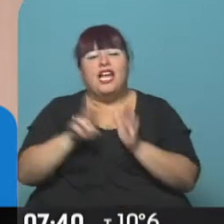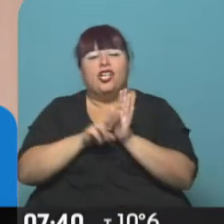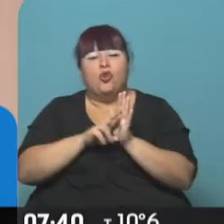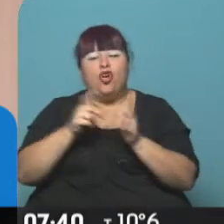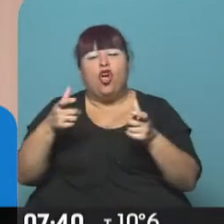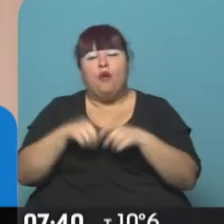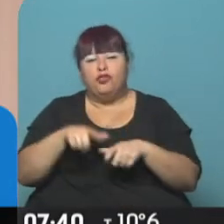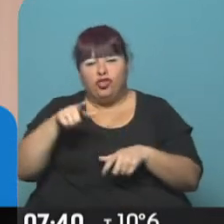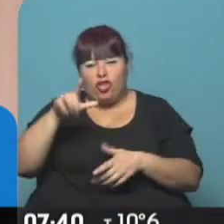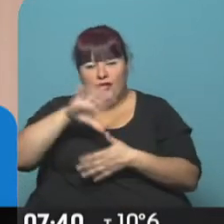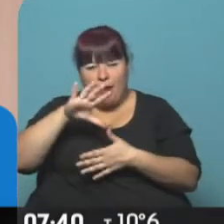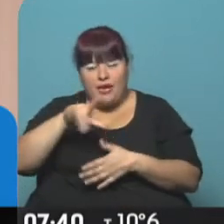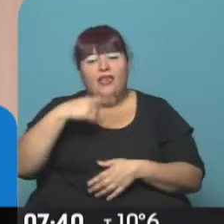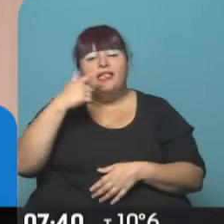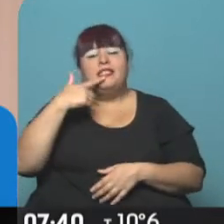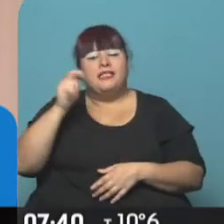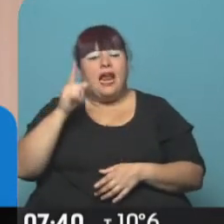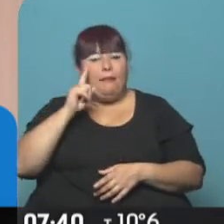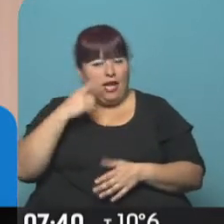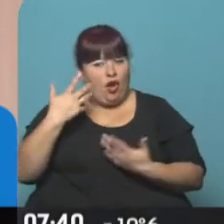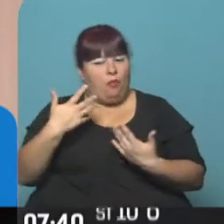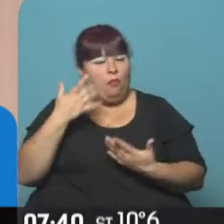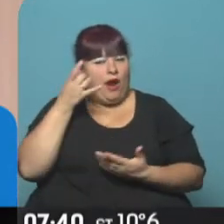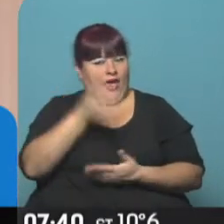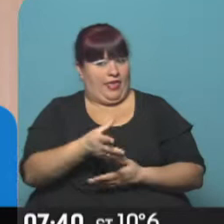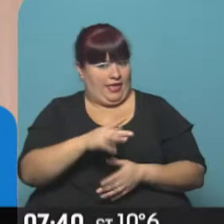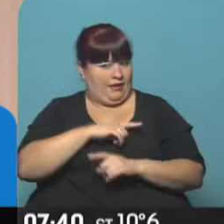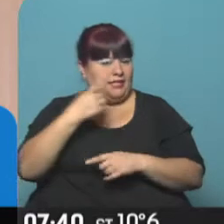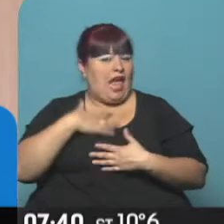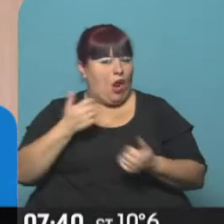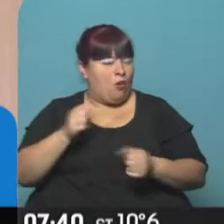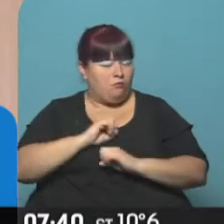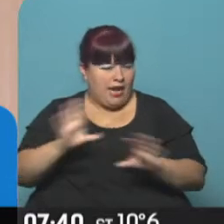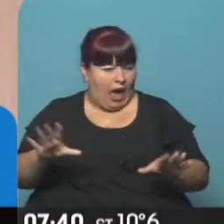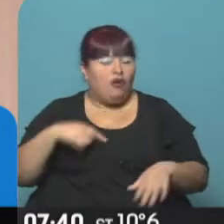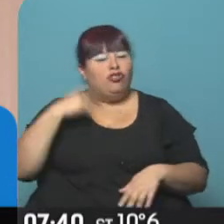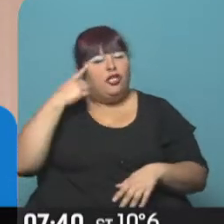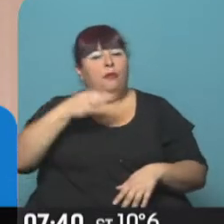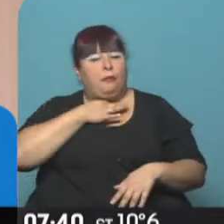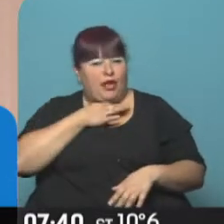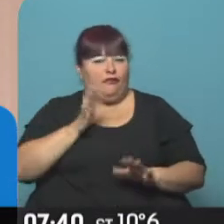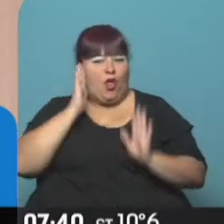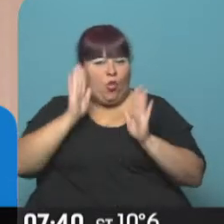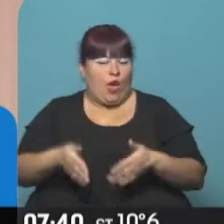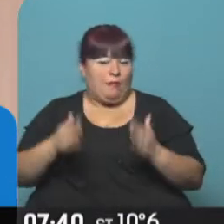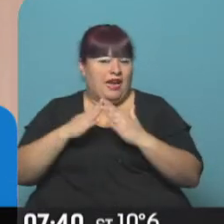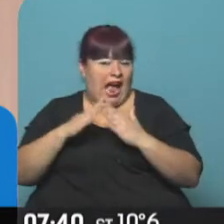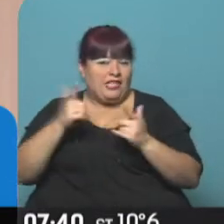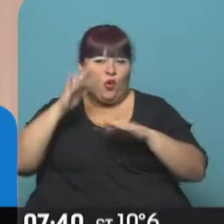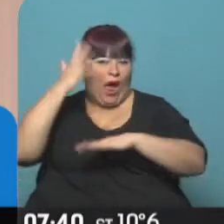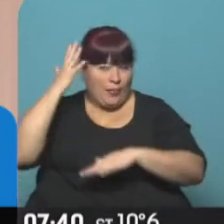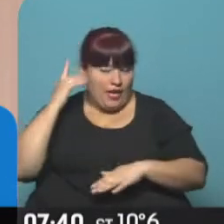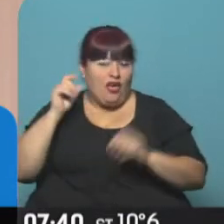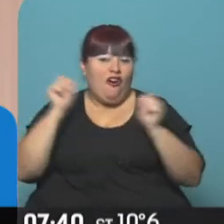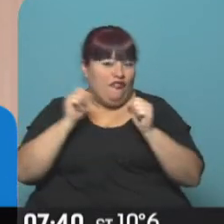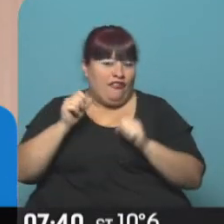Comisión Interamericana es que Milagro está en peligro de sufrir un daño irreparable para su salud. Y es decir, nosotros preferimos que duerma en una casa sin vidrios y